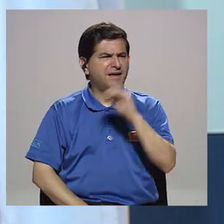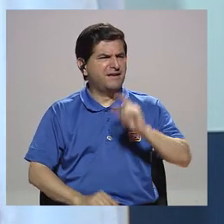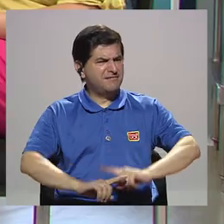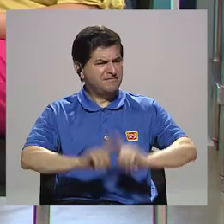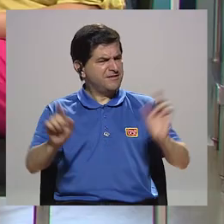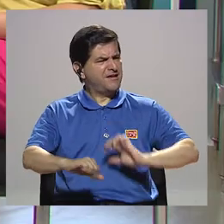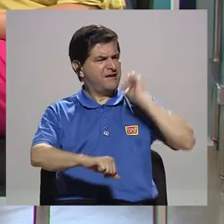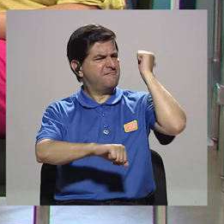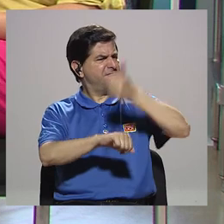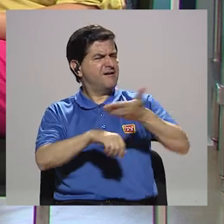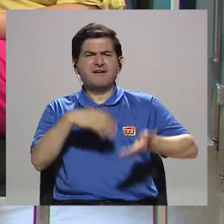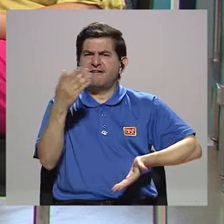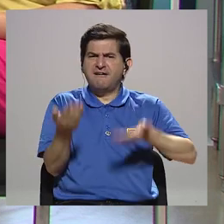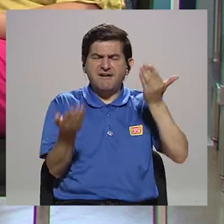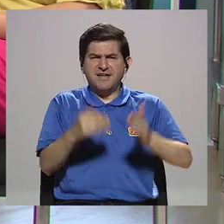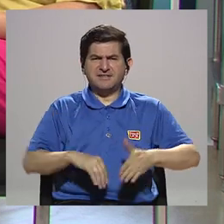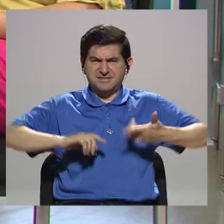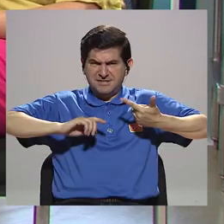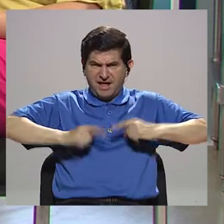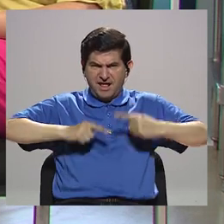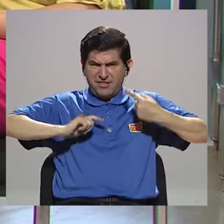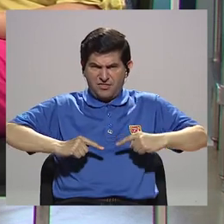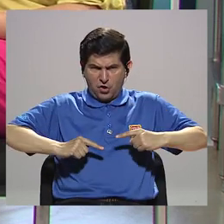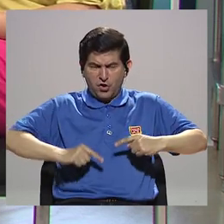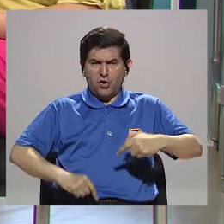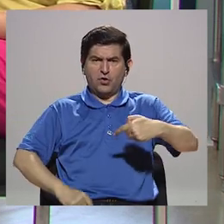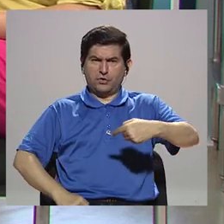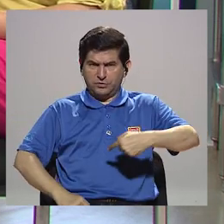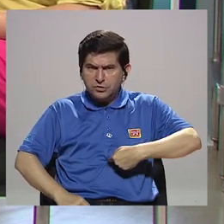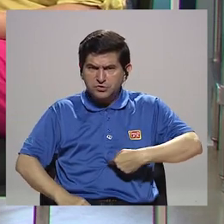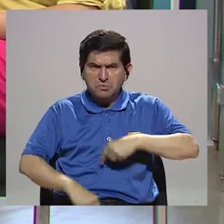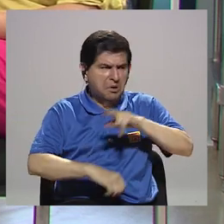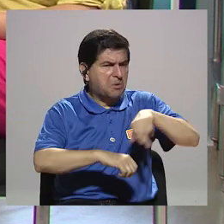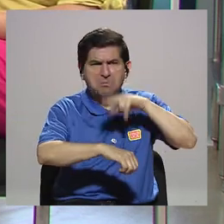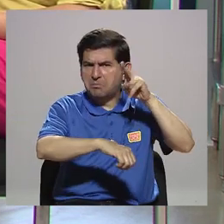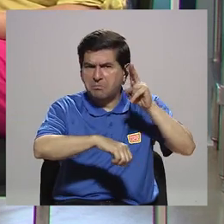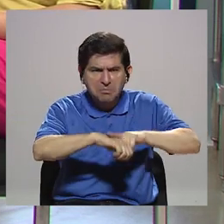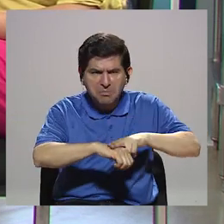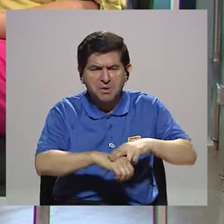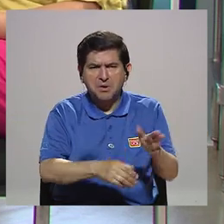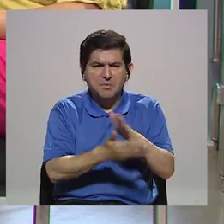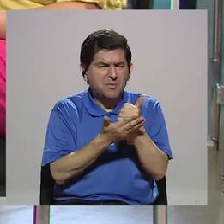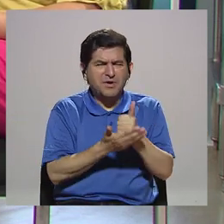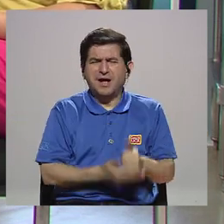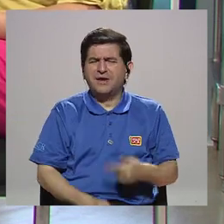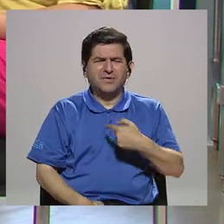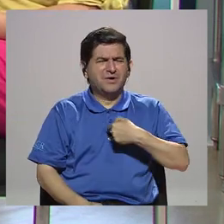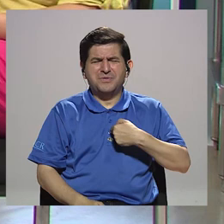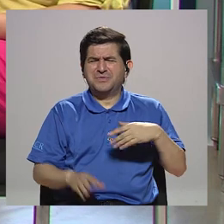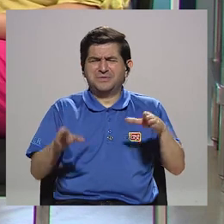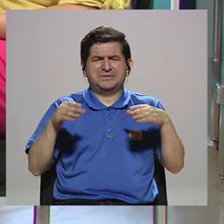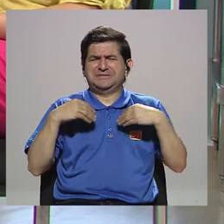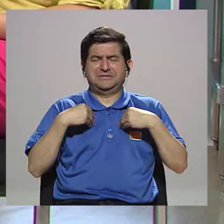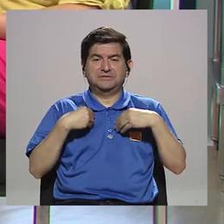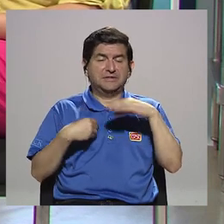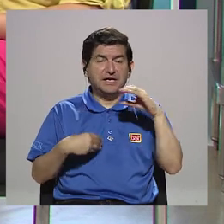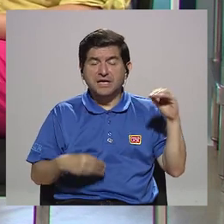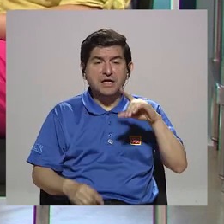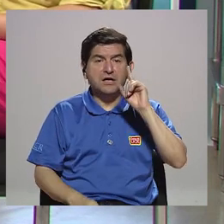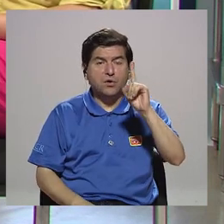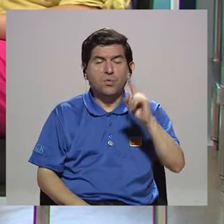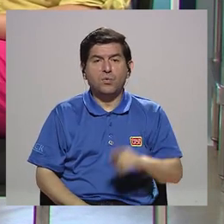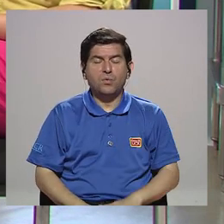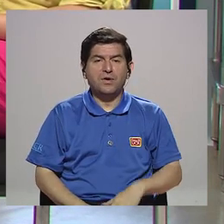¿Cómo se puede diferenciar de pronto un dolor estomacal regular por algo que nada más cayó mal de lo que podría ser